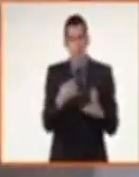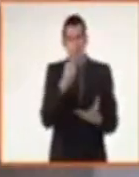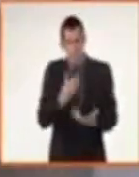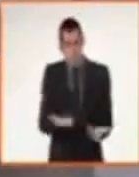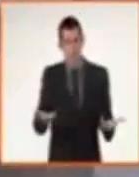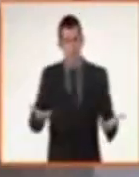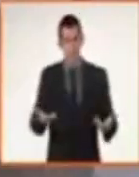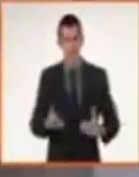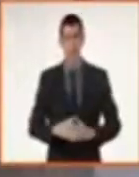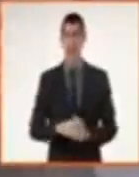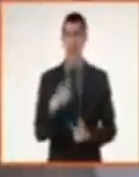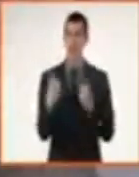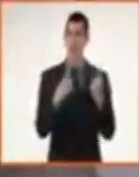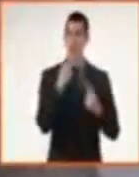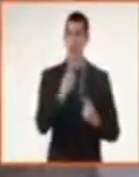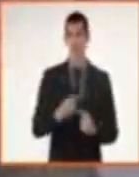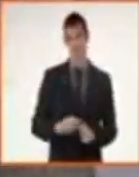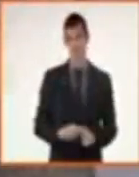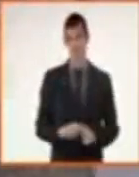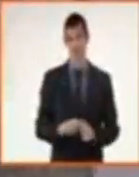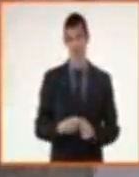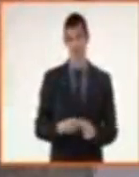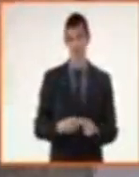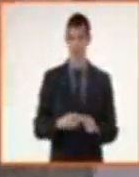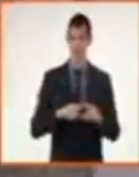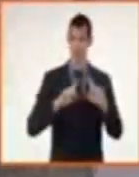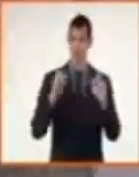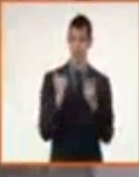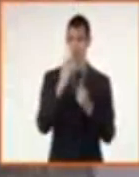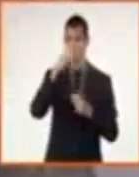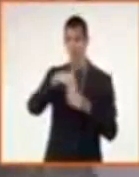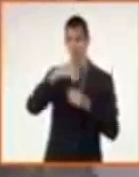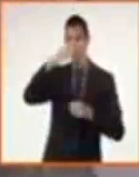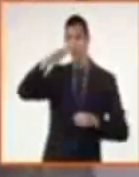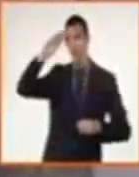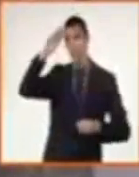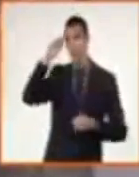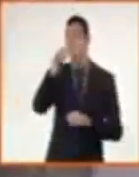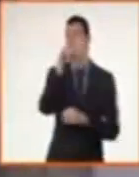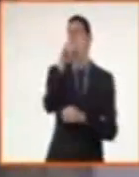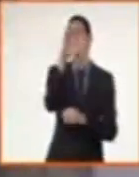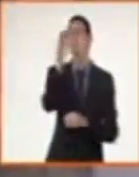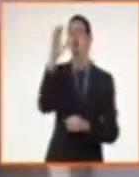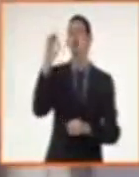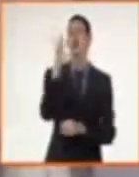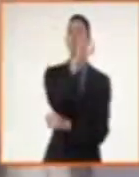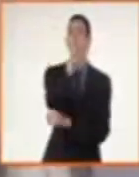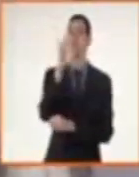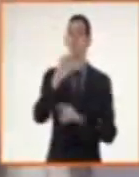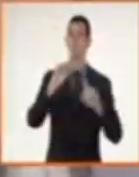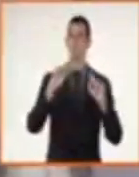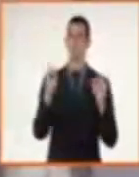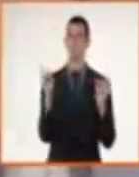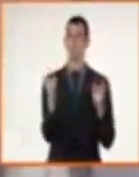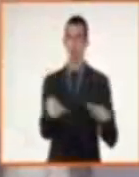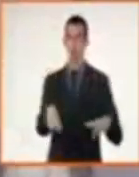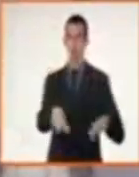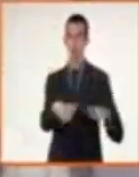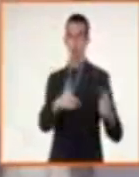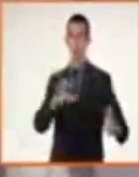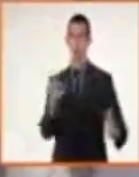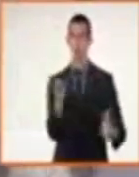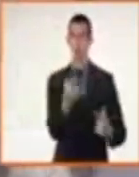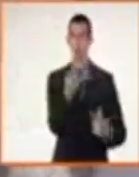gente que está reproduciendo en redes, ¿saben en Cuba el 100%? Lo que se esperaba, la mentira, no sé qué. Es decir, ni